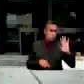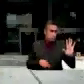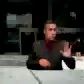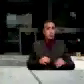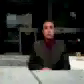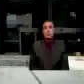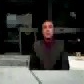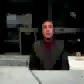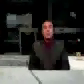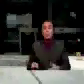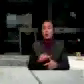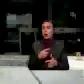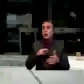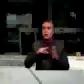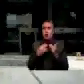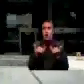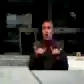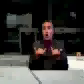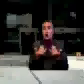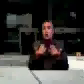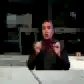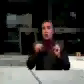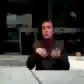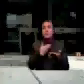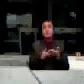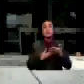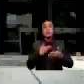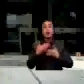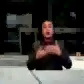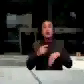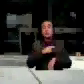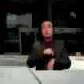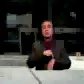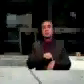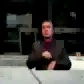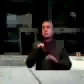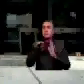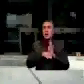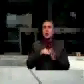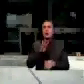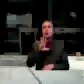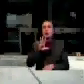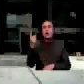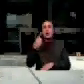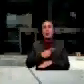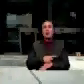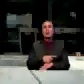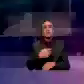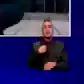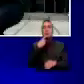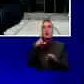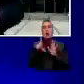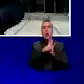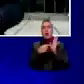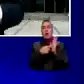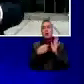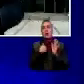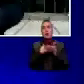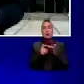lo que podría hacer hoy mismo y el proceso demore menos de los 45 días que legalmente